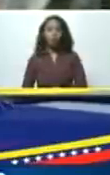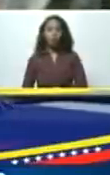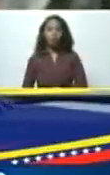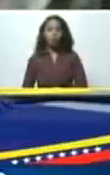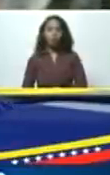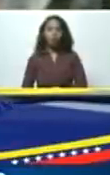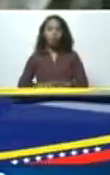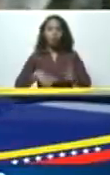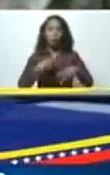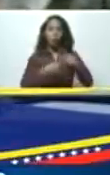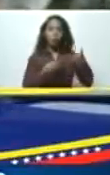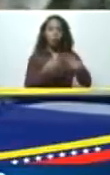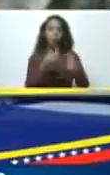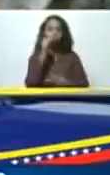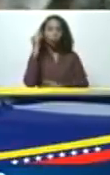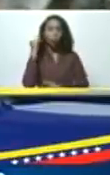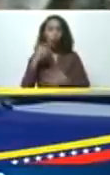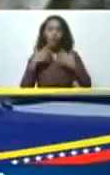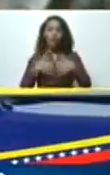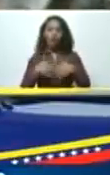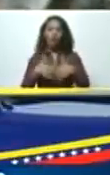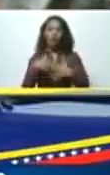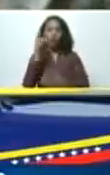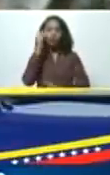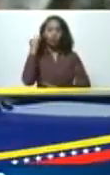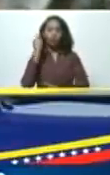Los productores, las productoras, los empresarios, las